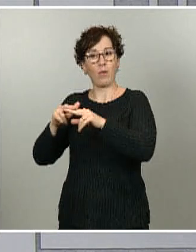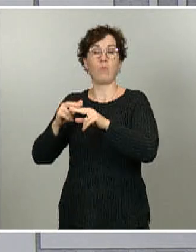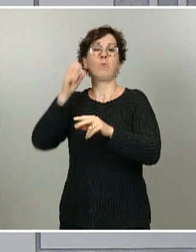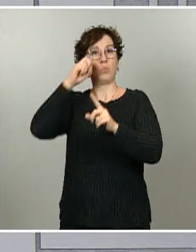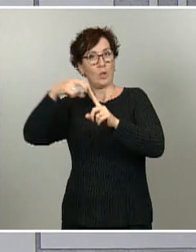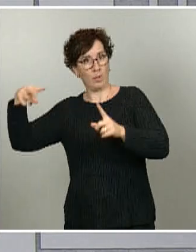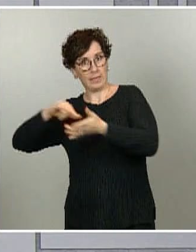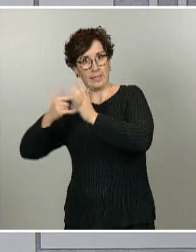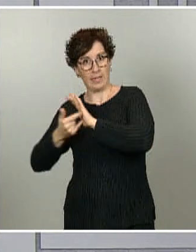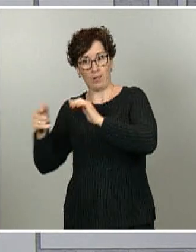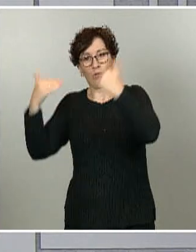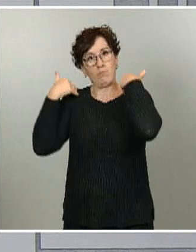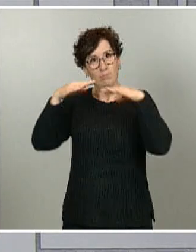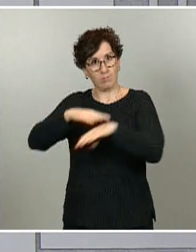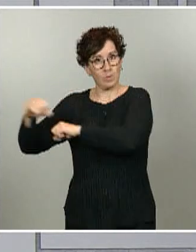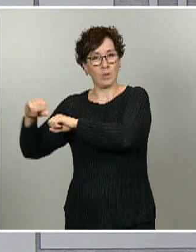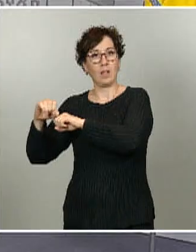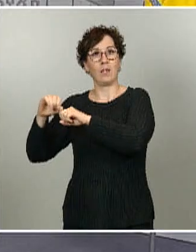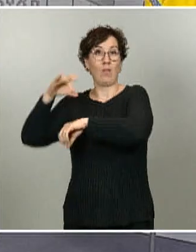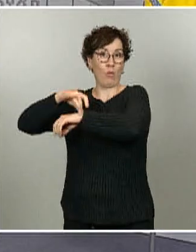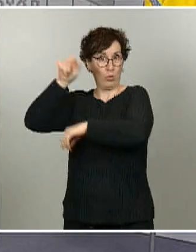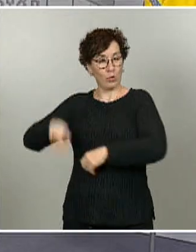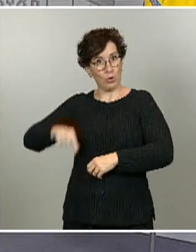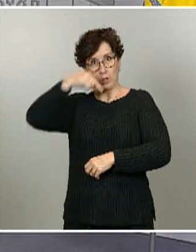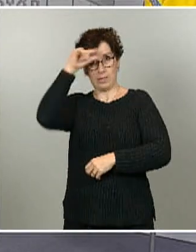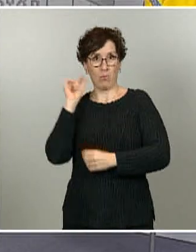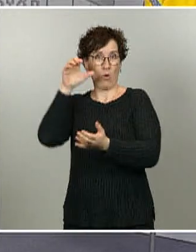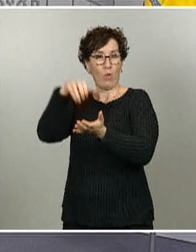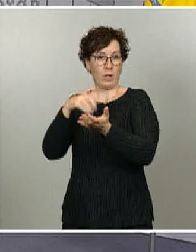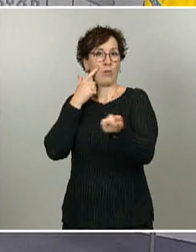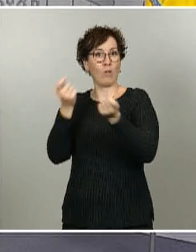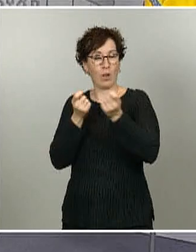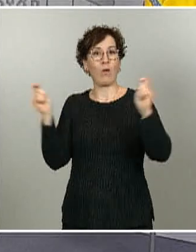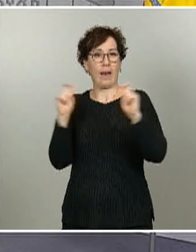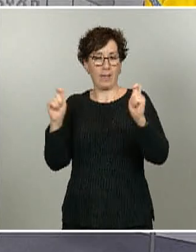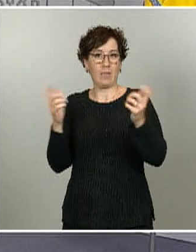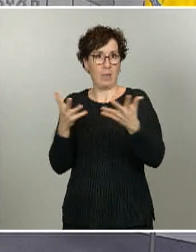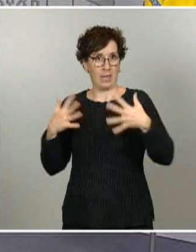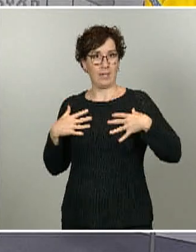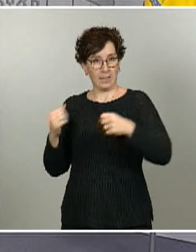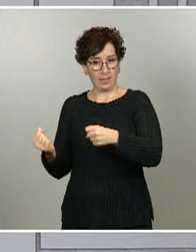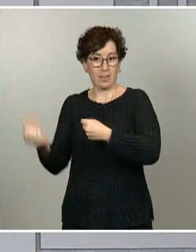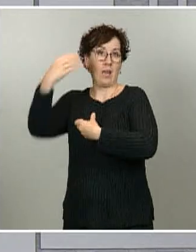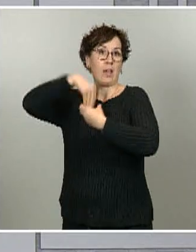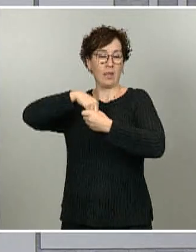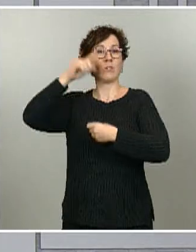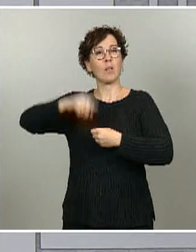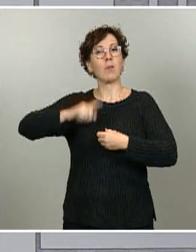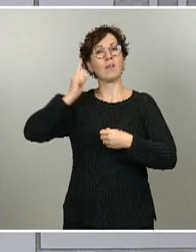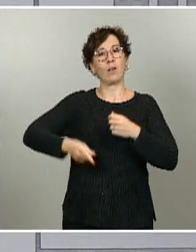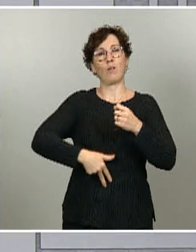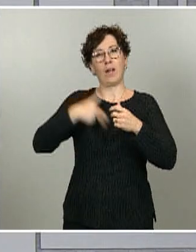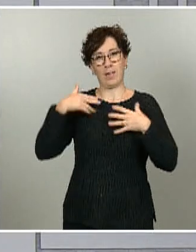el doctor Simón, del Centro de Coordinación de Alertas y Emergencias Sanitarias, y de todas las unidades de la Dirección General de Salud Pública dirigidas por